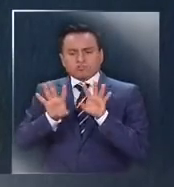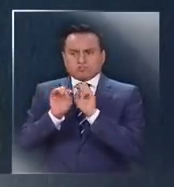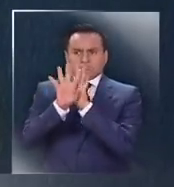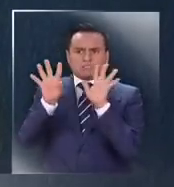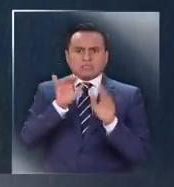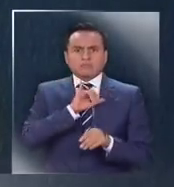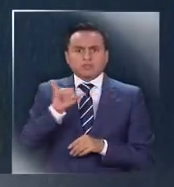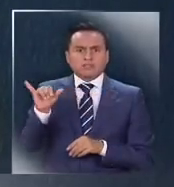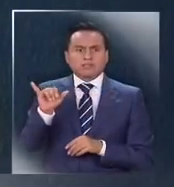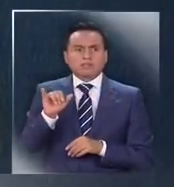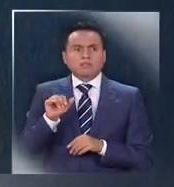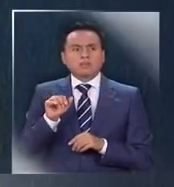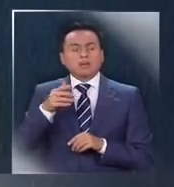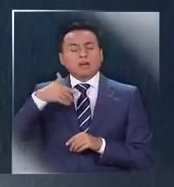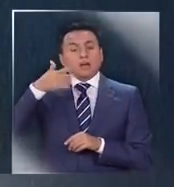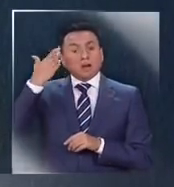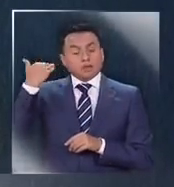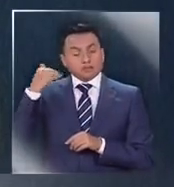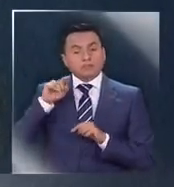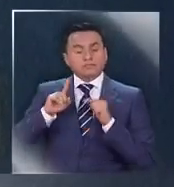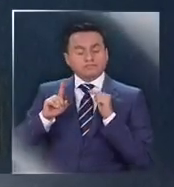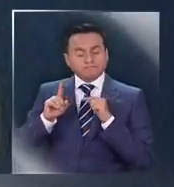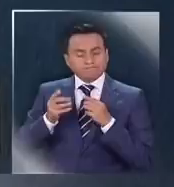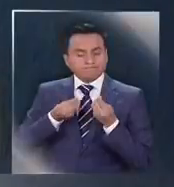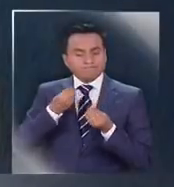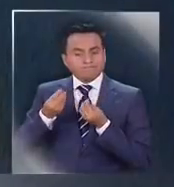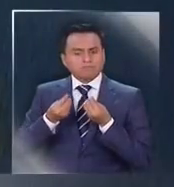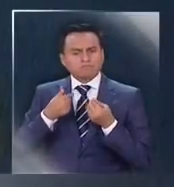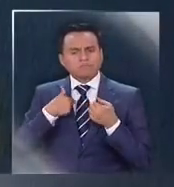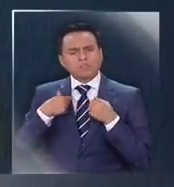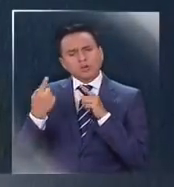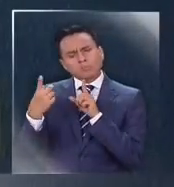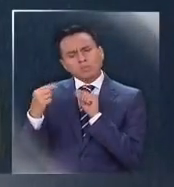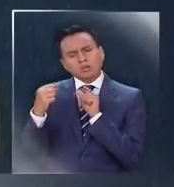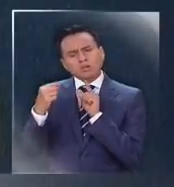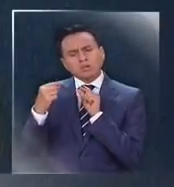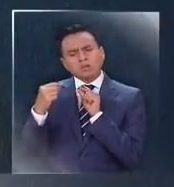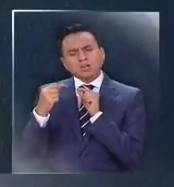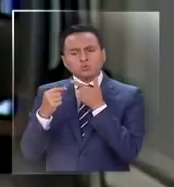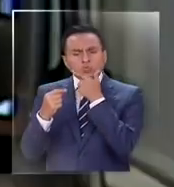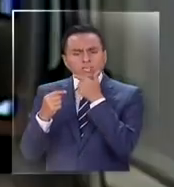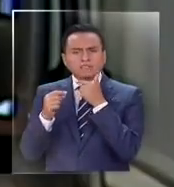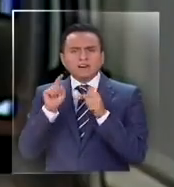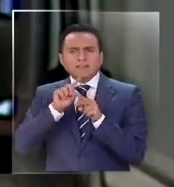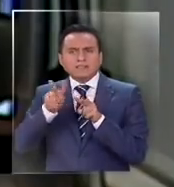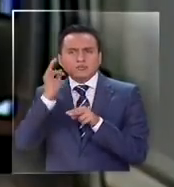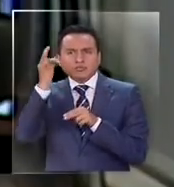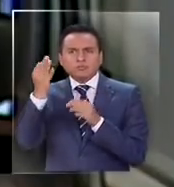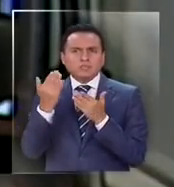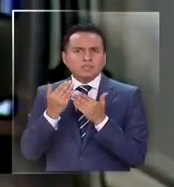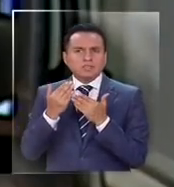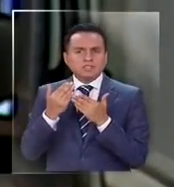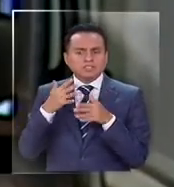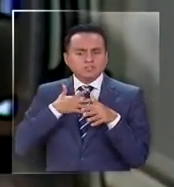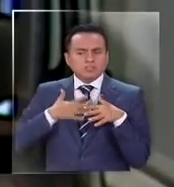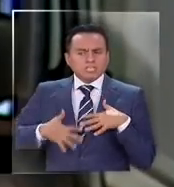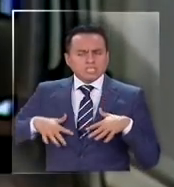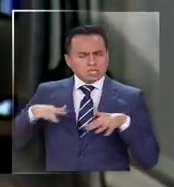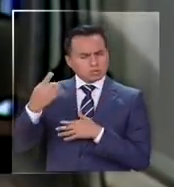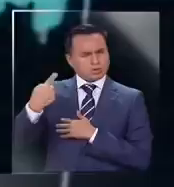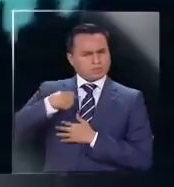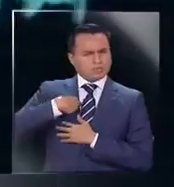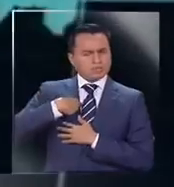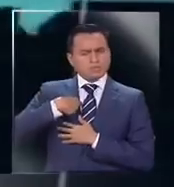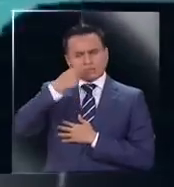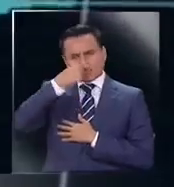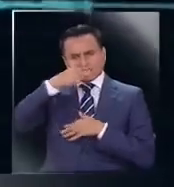evidentes. En una oportunidad, mientras conversábamos acerca de mis dudas vocacionales, intentó manosearme y trató